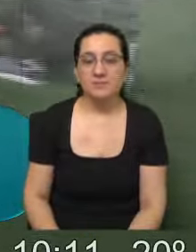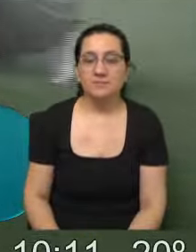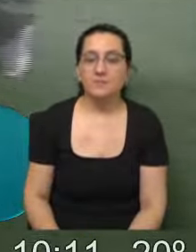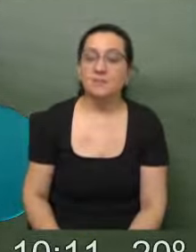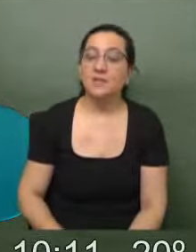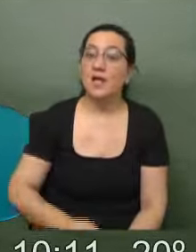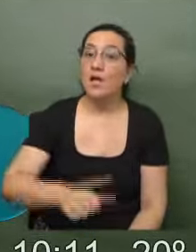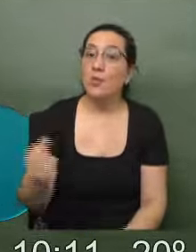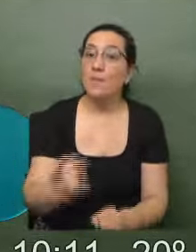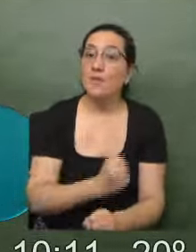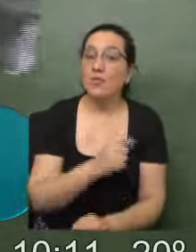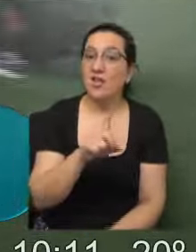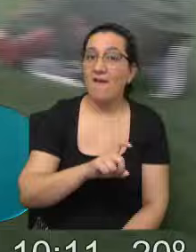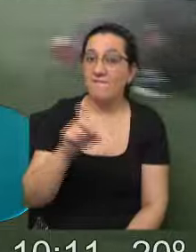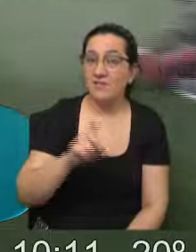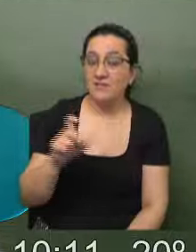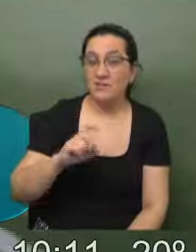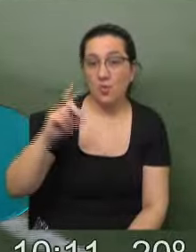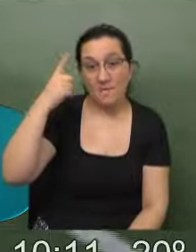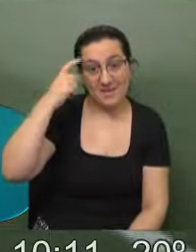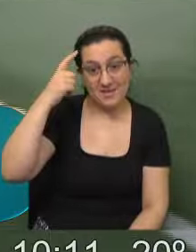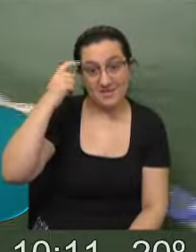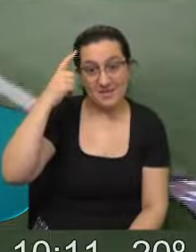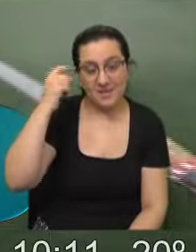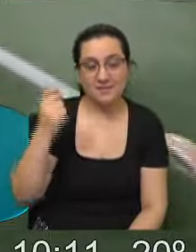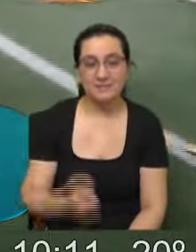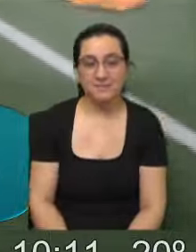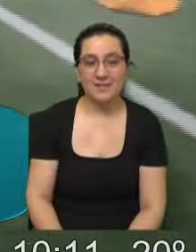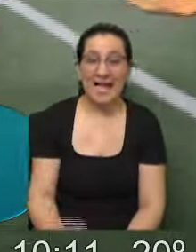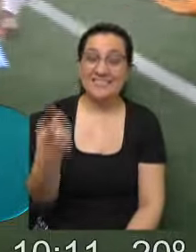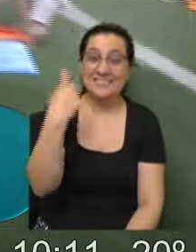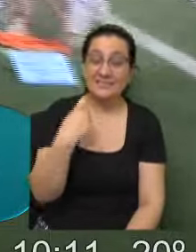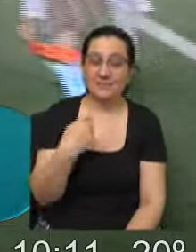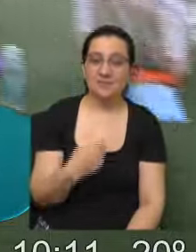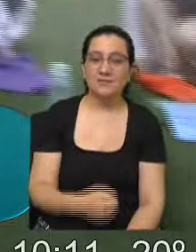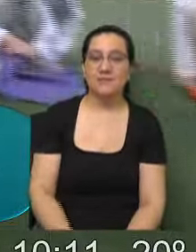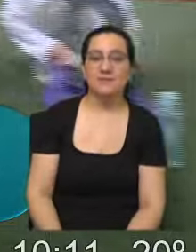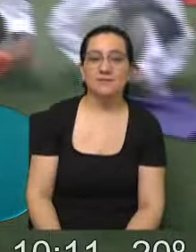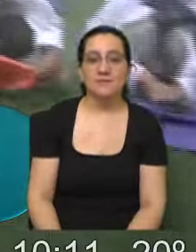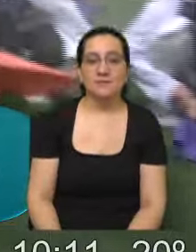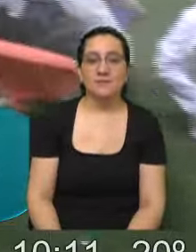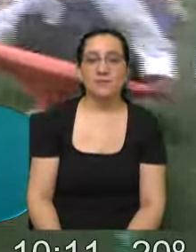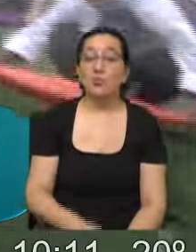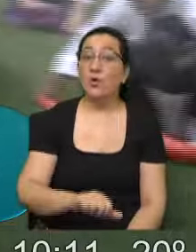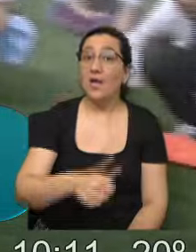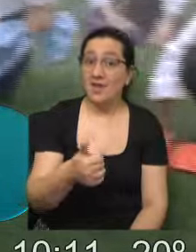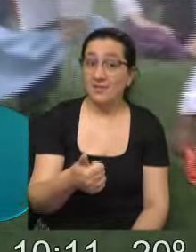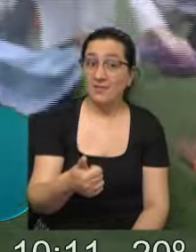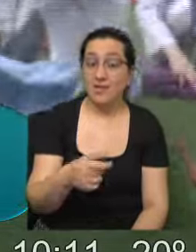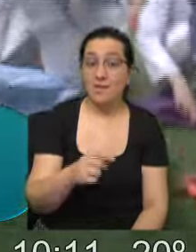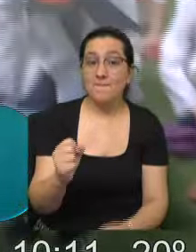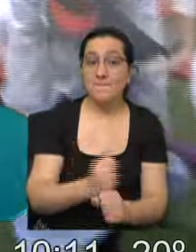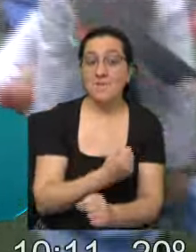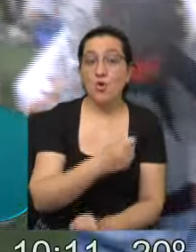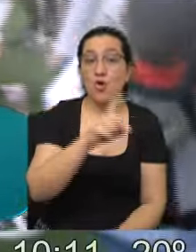que ganó un grafiti a trayectoria Hace unos días me están recordando Mauricio que ganaste bueno el grafiti a la